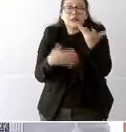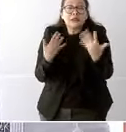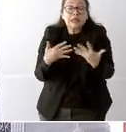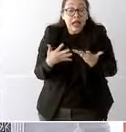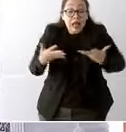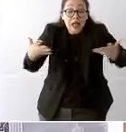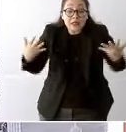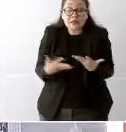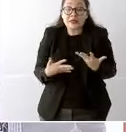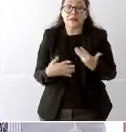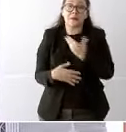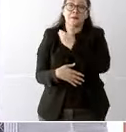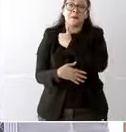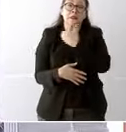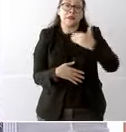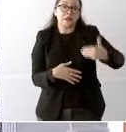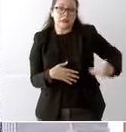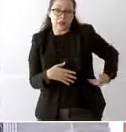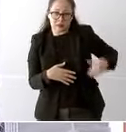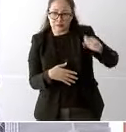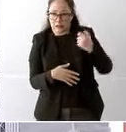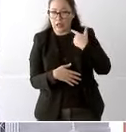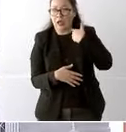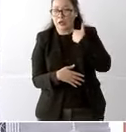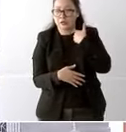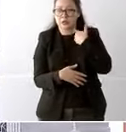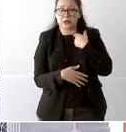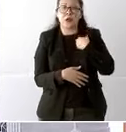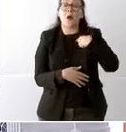fue el presidente Porfirio Díaz,